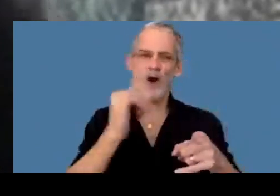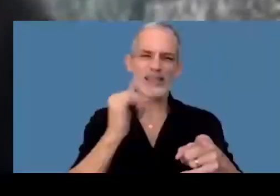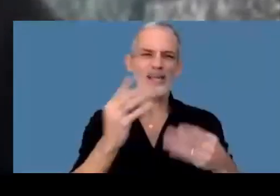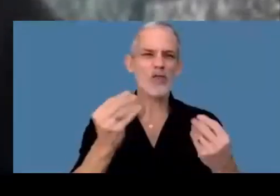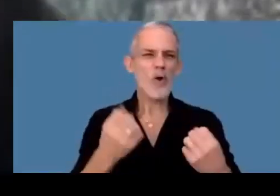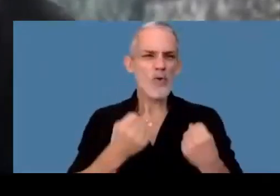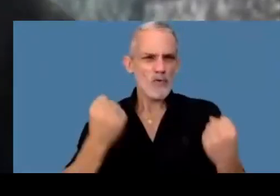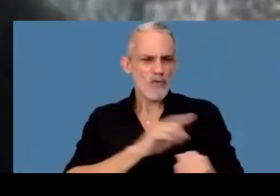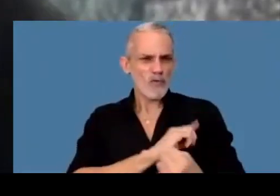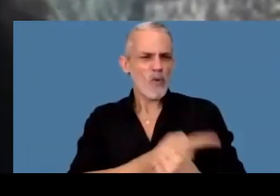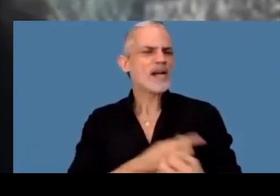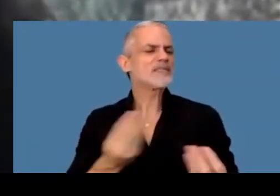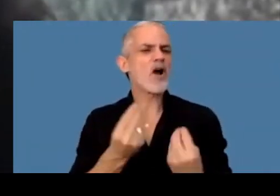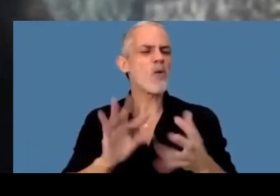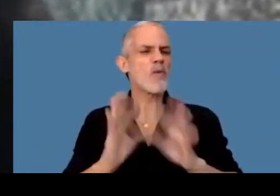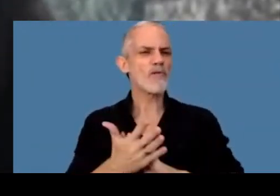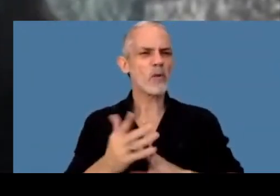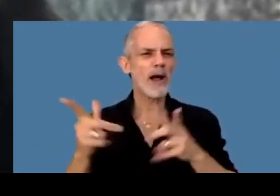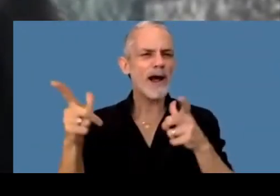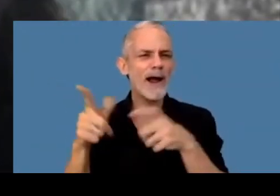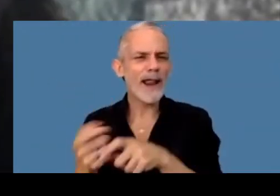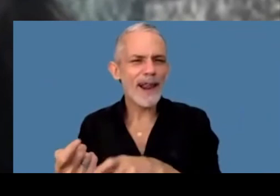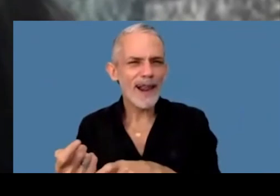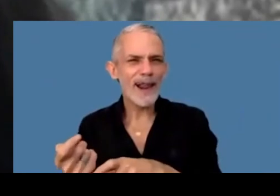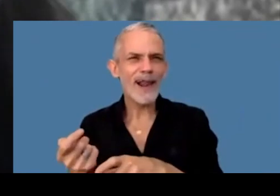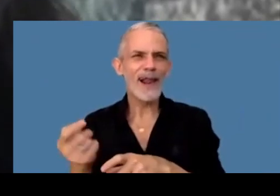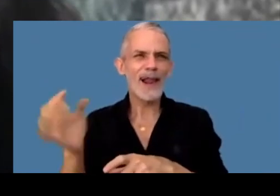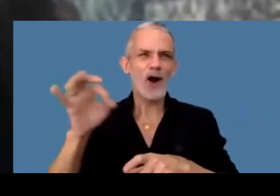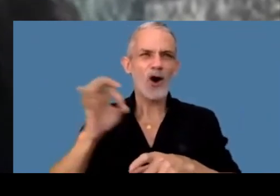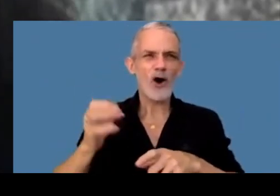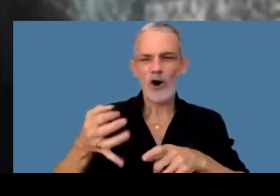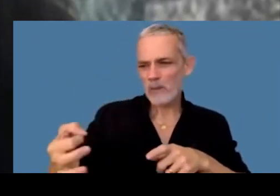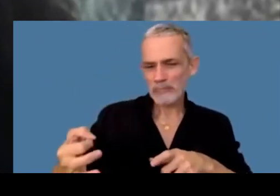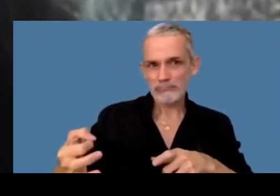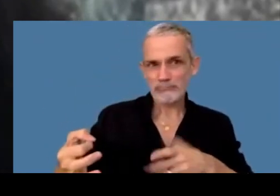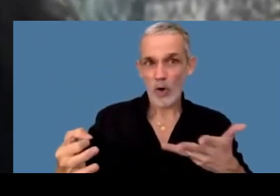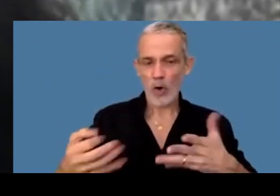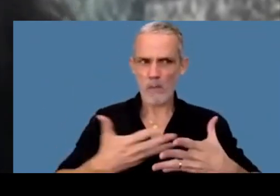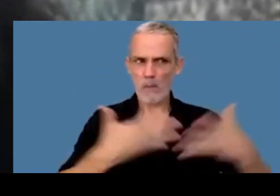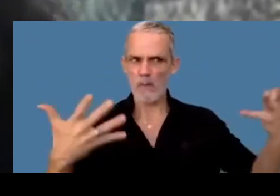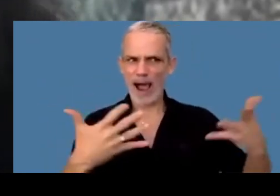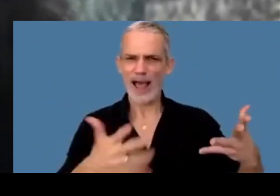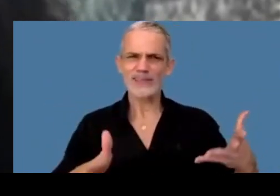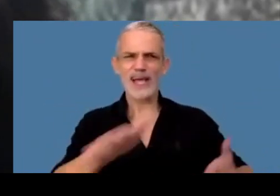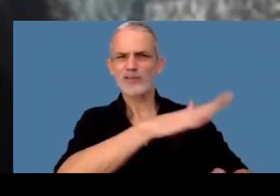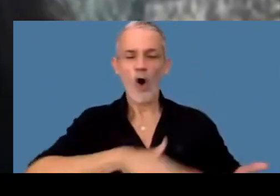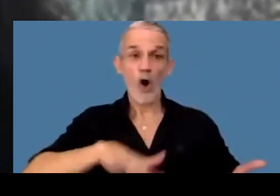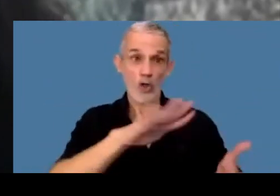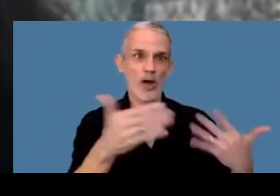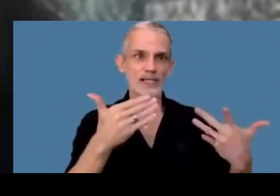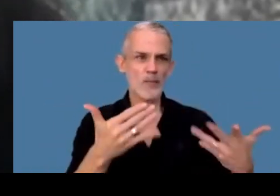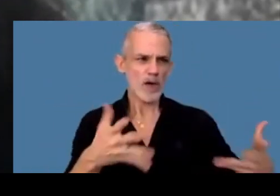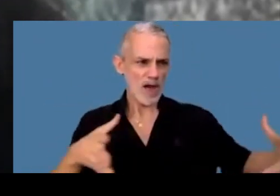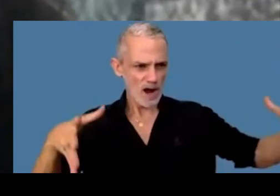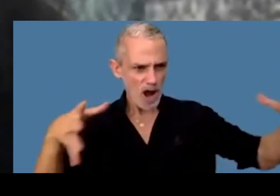se plantea desde lo pequeño o desde lo localizado hacia todo lo que se pueda juntar para